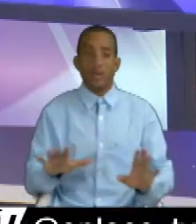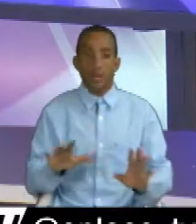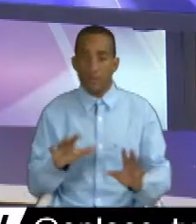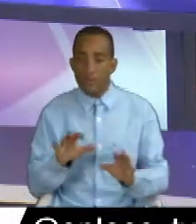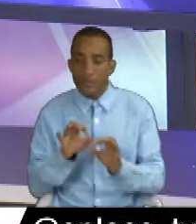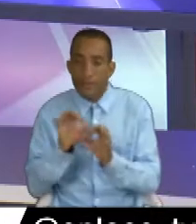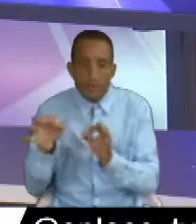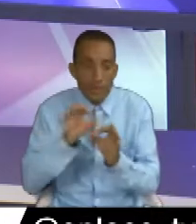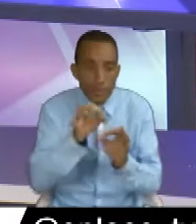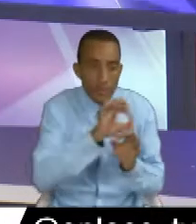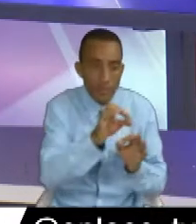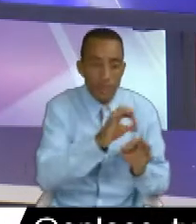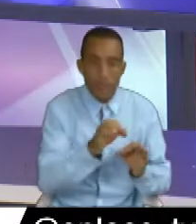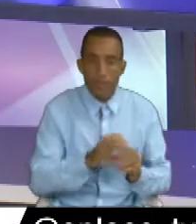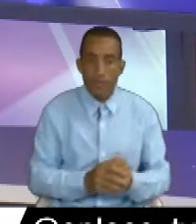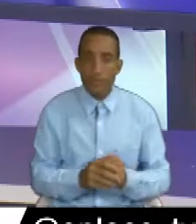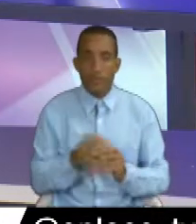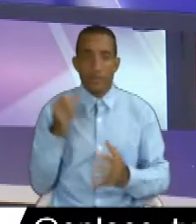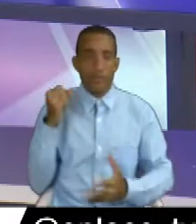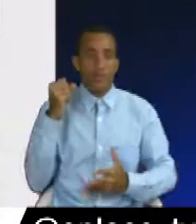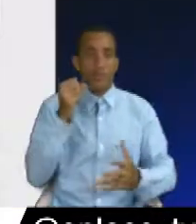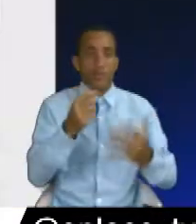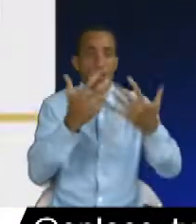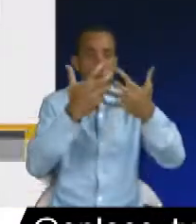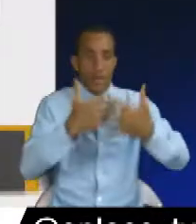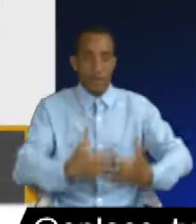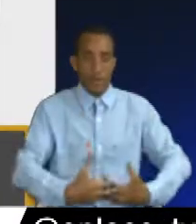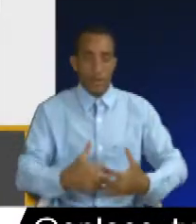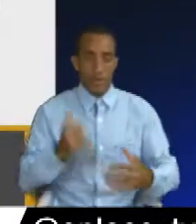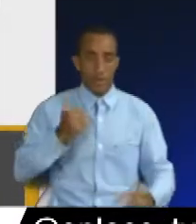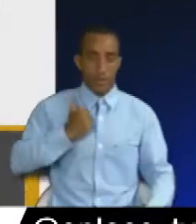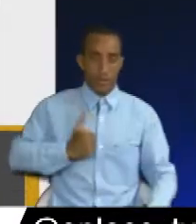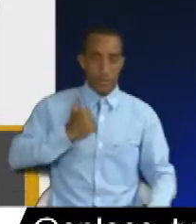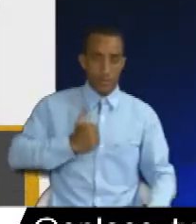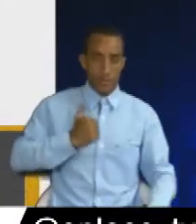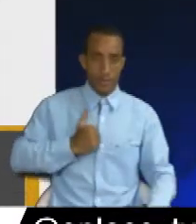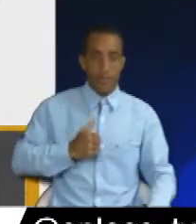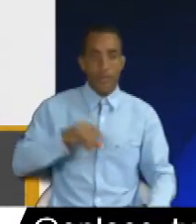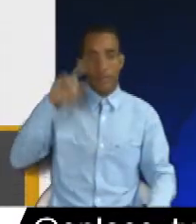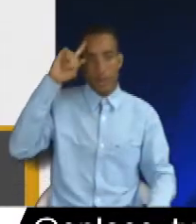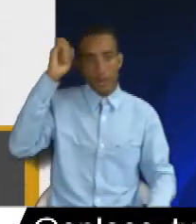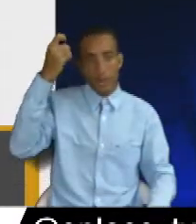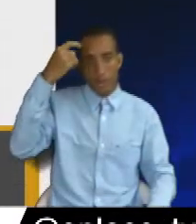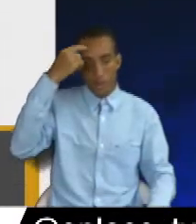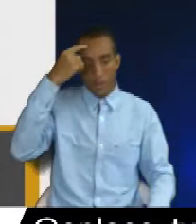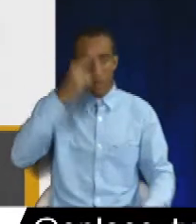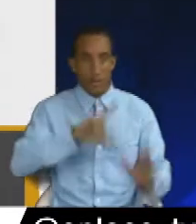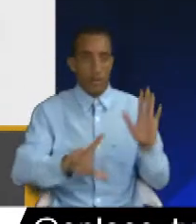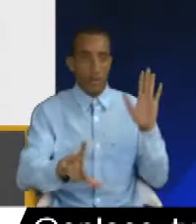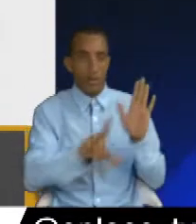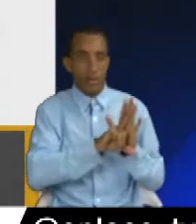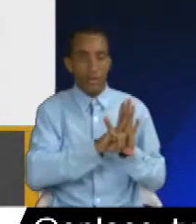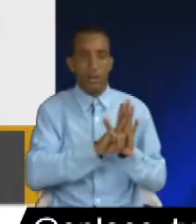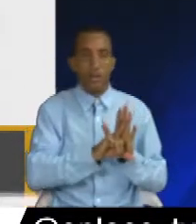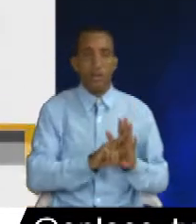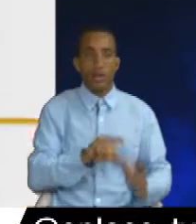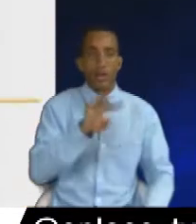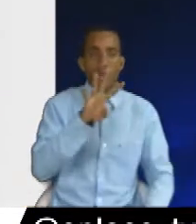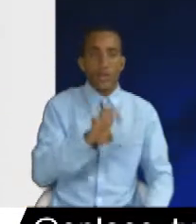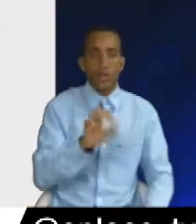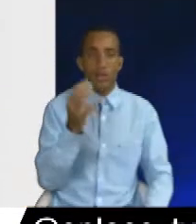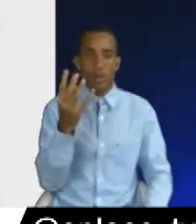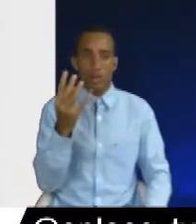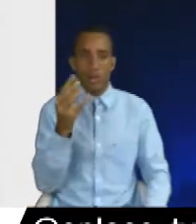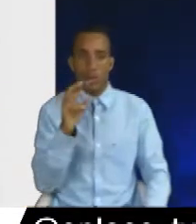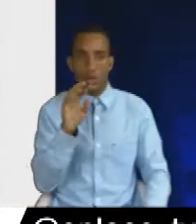Isagen a una firma canadiense. El Gobierno Nacional acaba de expedir el Decreto Ley 940 de 2017, por el cual reglamenta la Ley